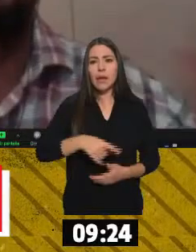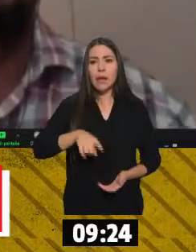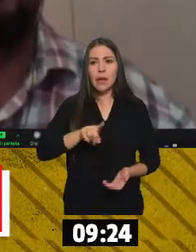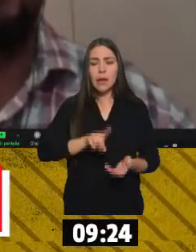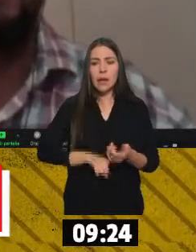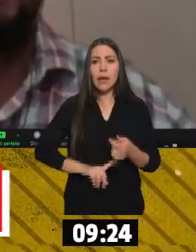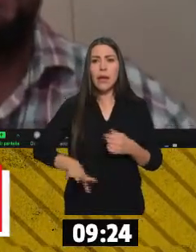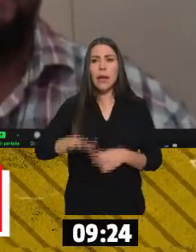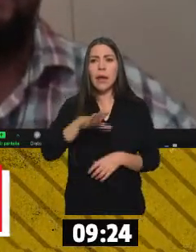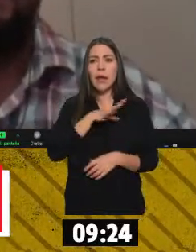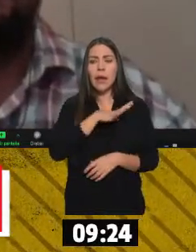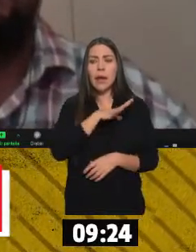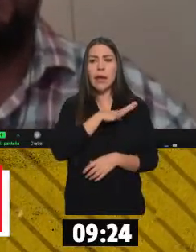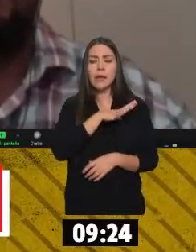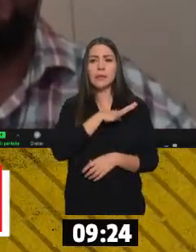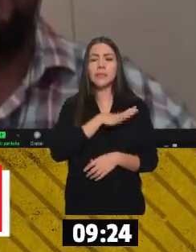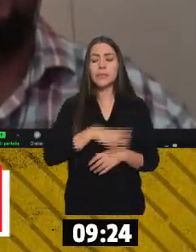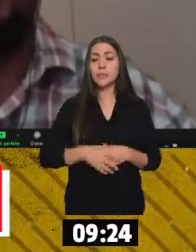organismos